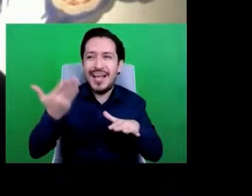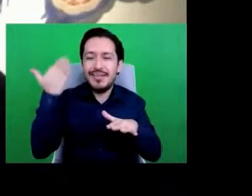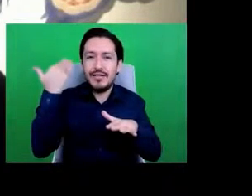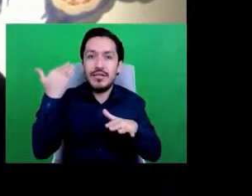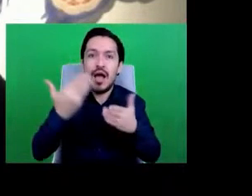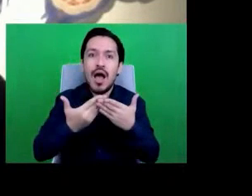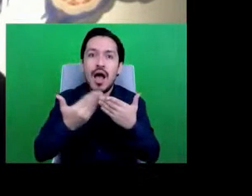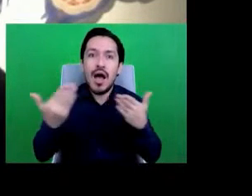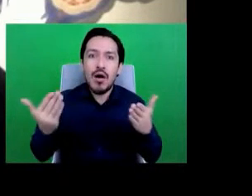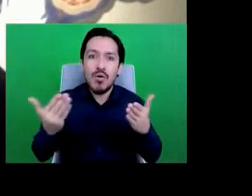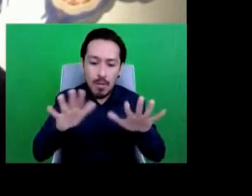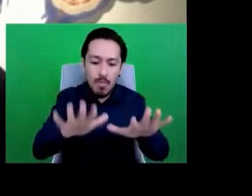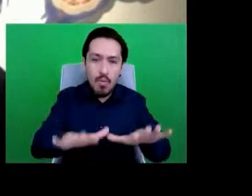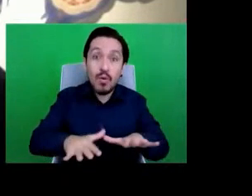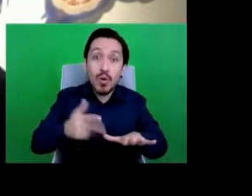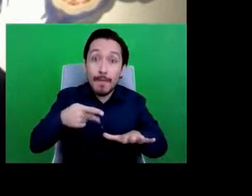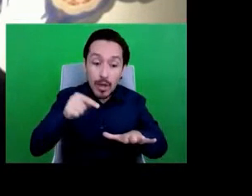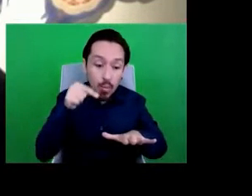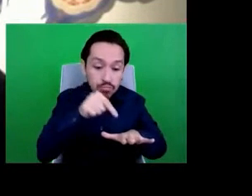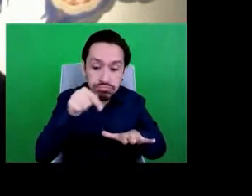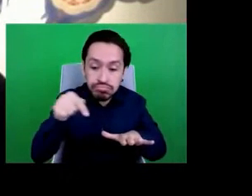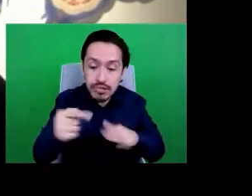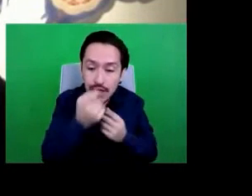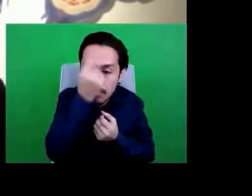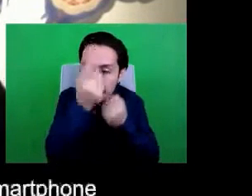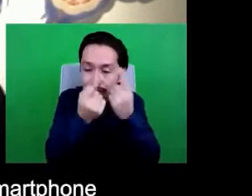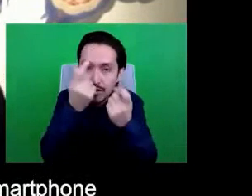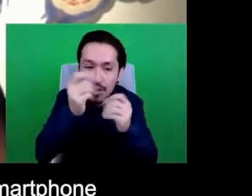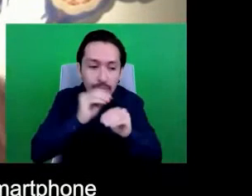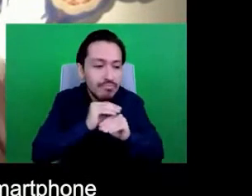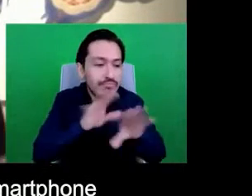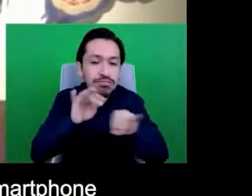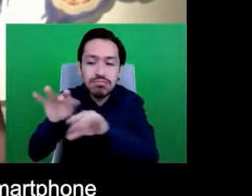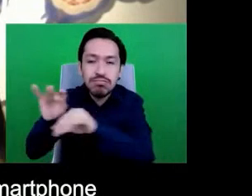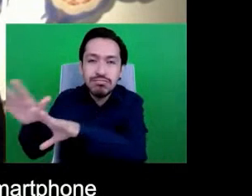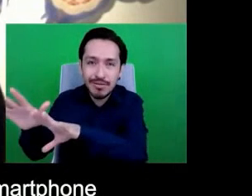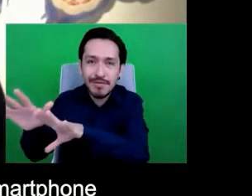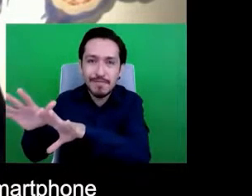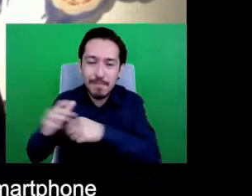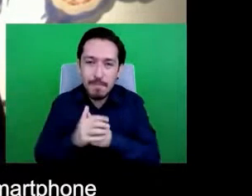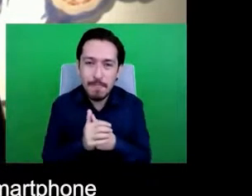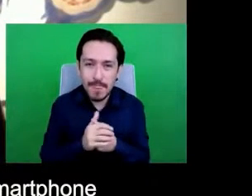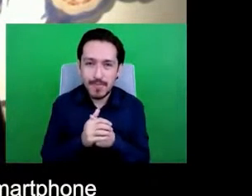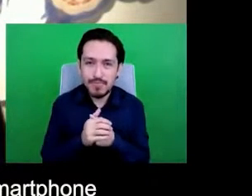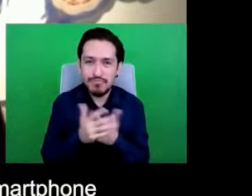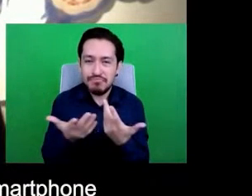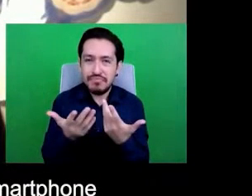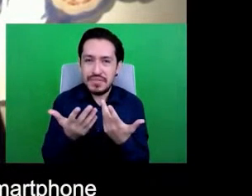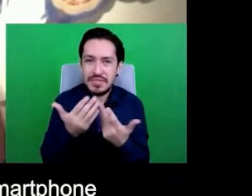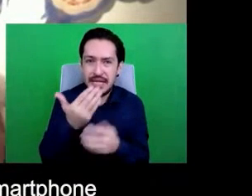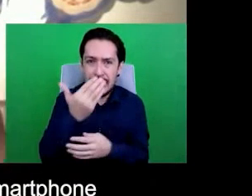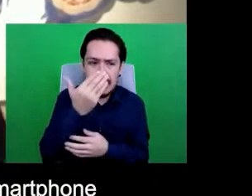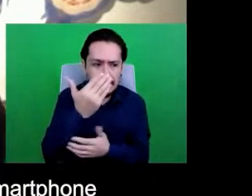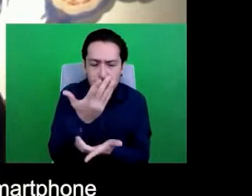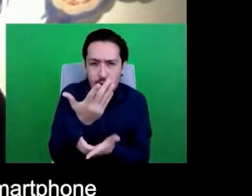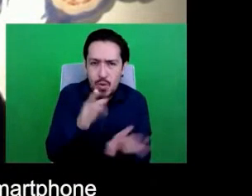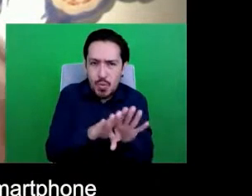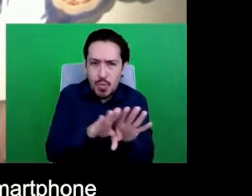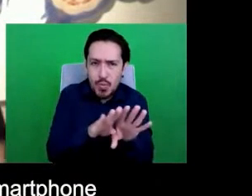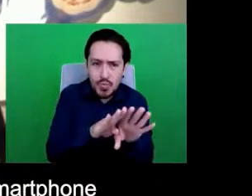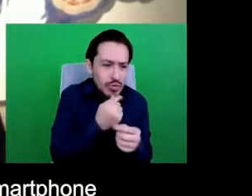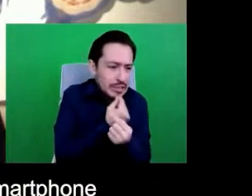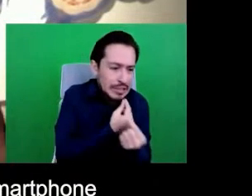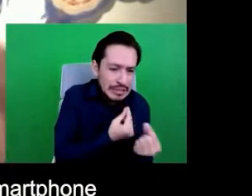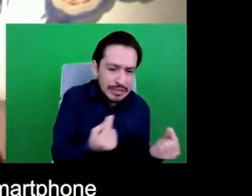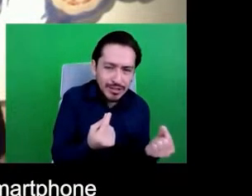como co-creadores, porque ahora, así como lo sabe cualquier niño o niña que tenga un smartphone, ya